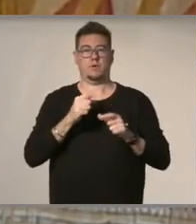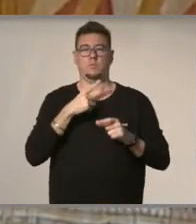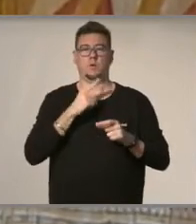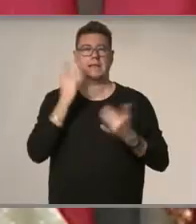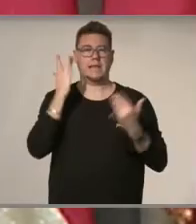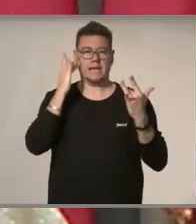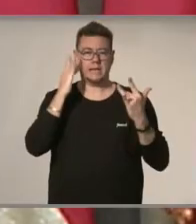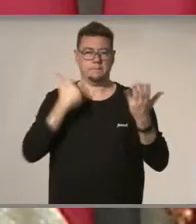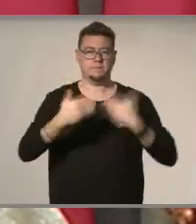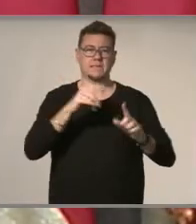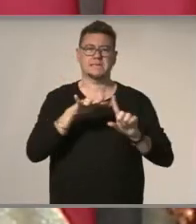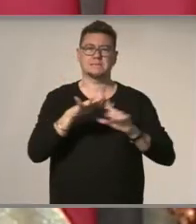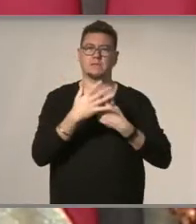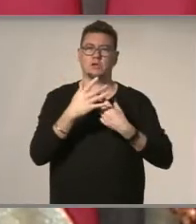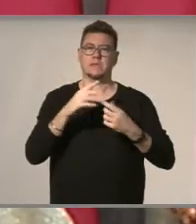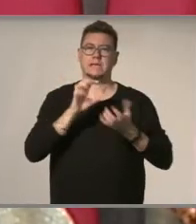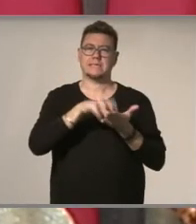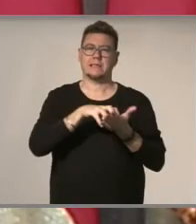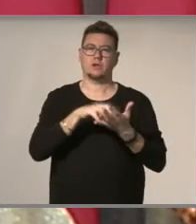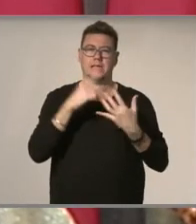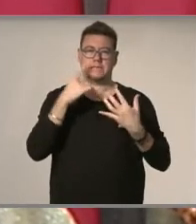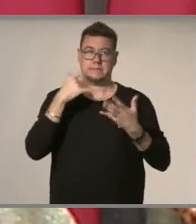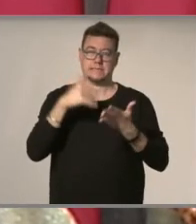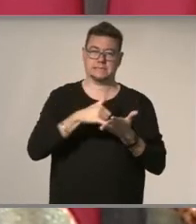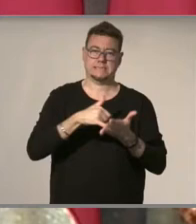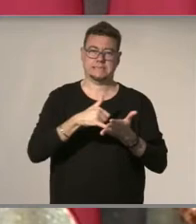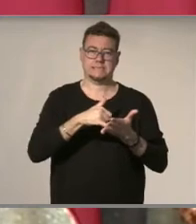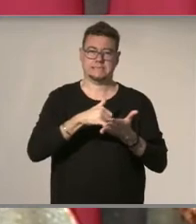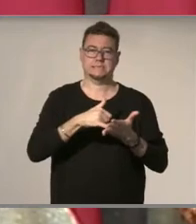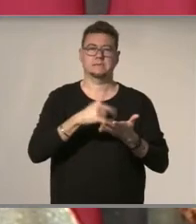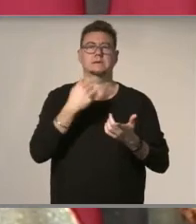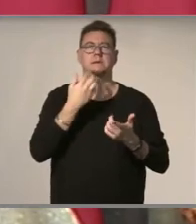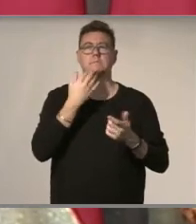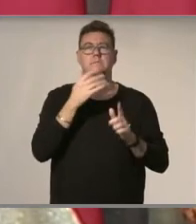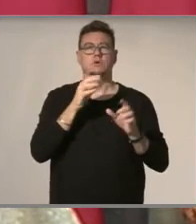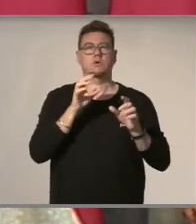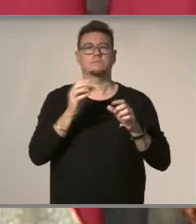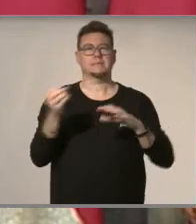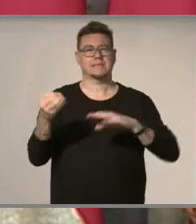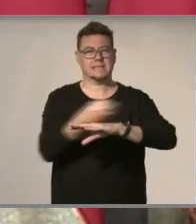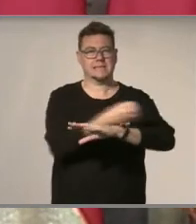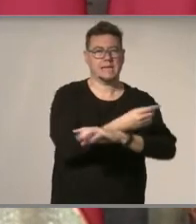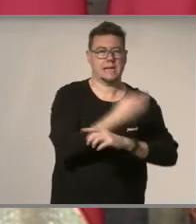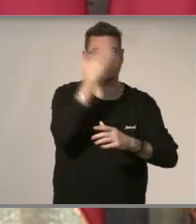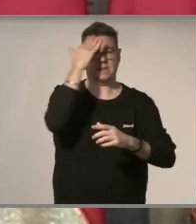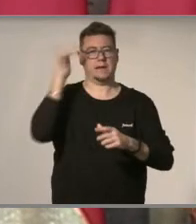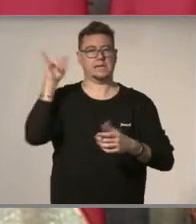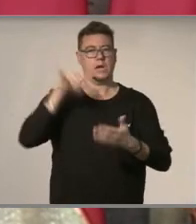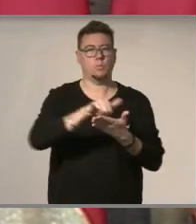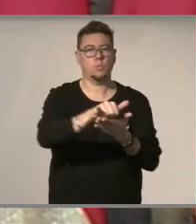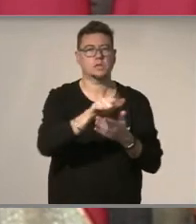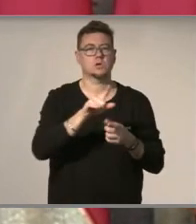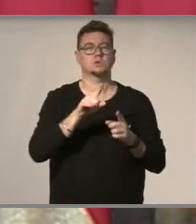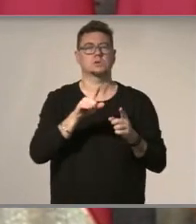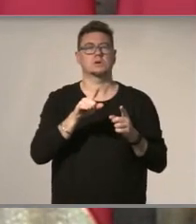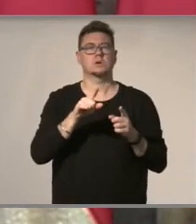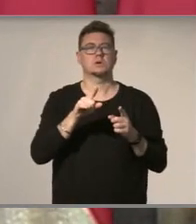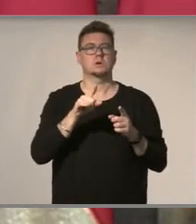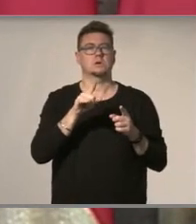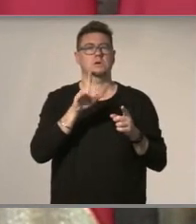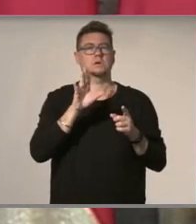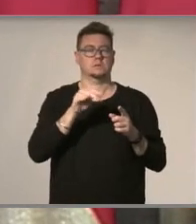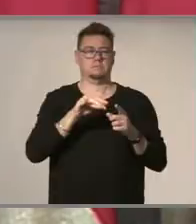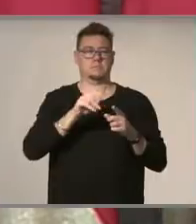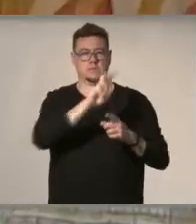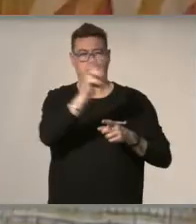de instalaciones críticas o especialmente vulnerables, como aeropuertos, estaciones de tren principales y puertos y establecimientos